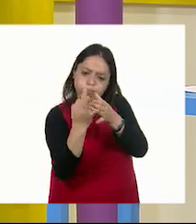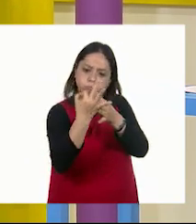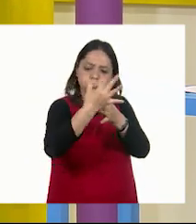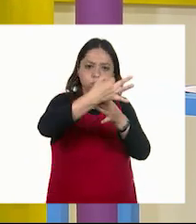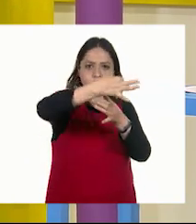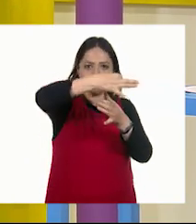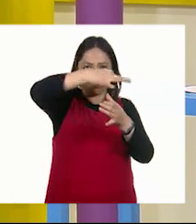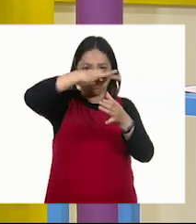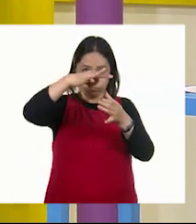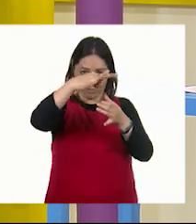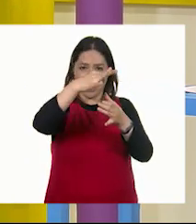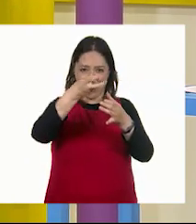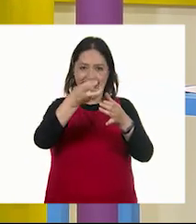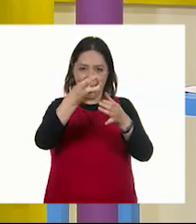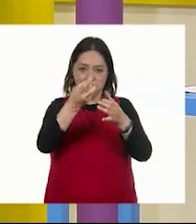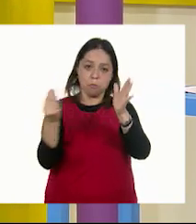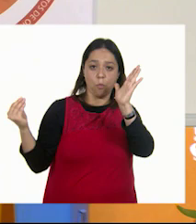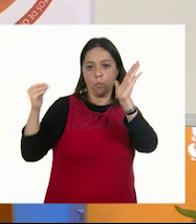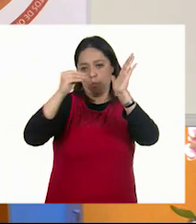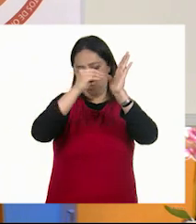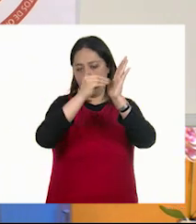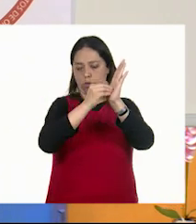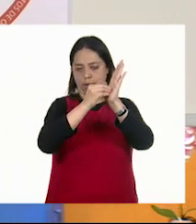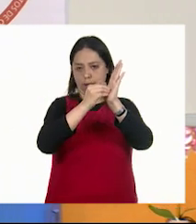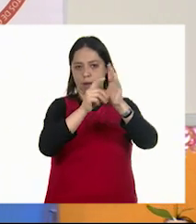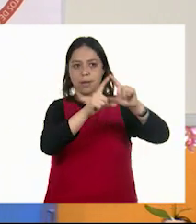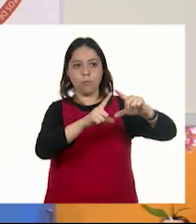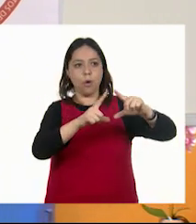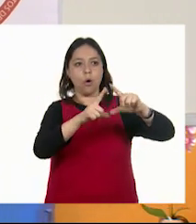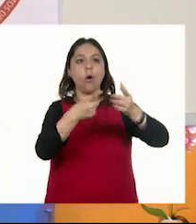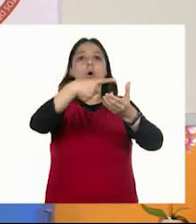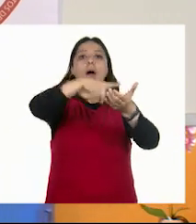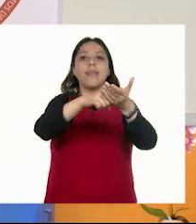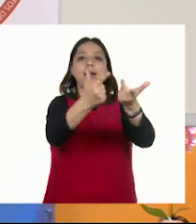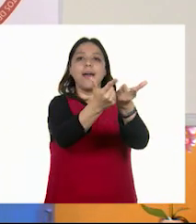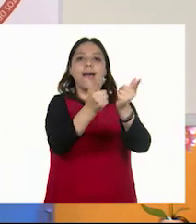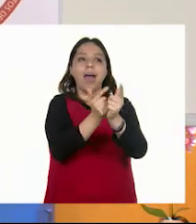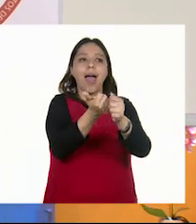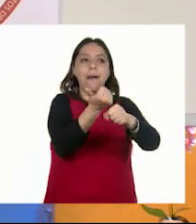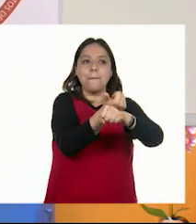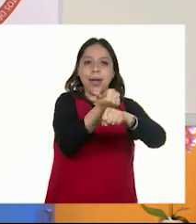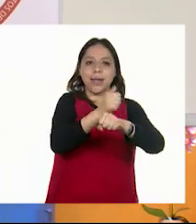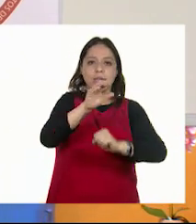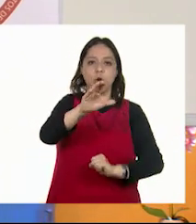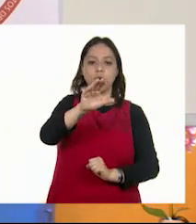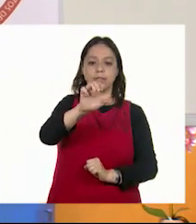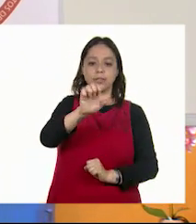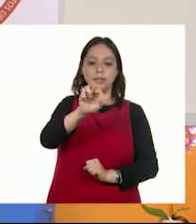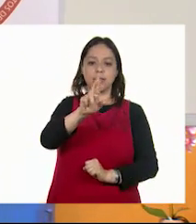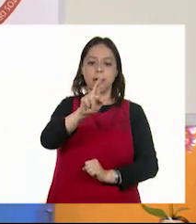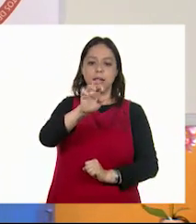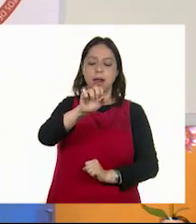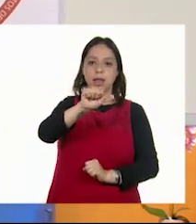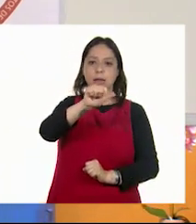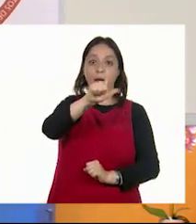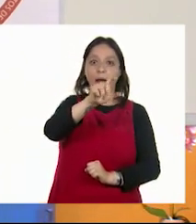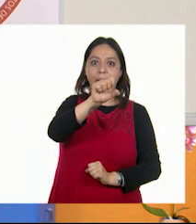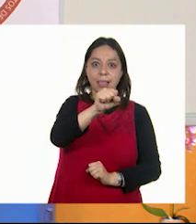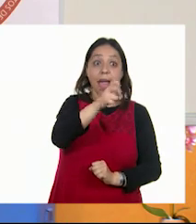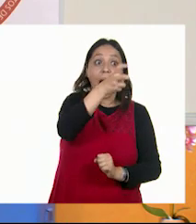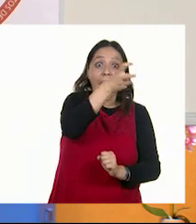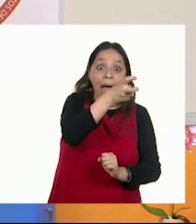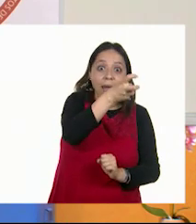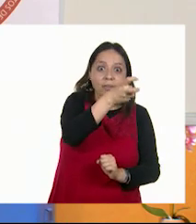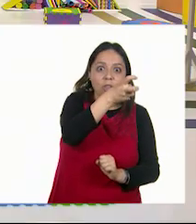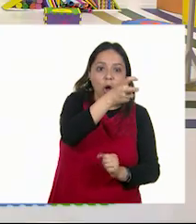vamos a pegar nuestro elote en donde dice cereales. Muy importante. También con los granos del elote es como se realizan las tortillas.